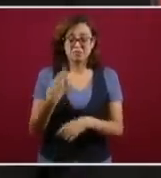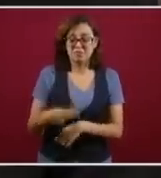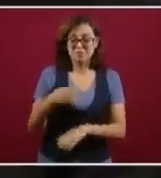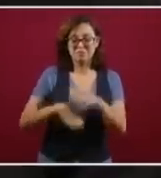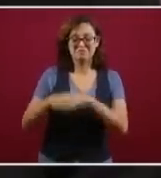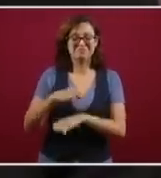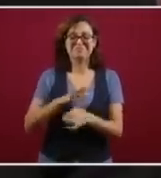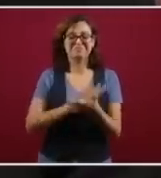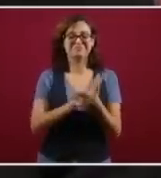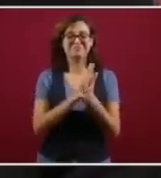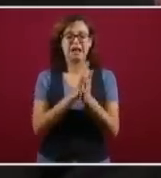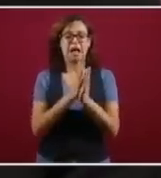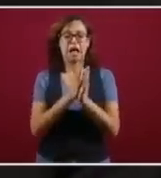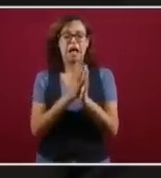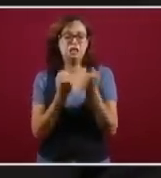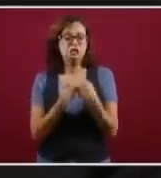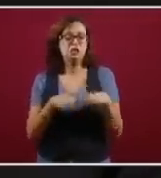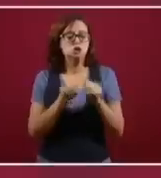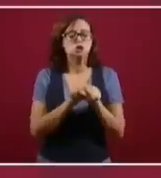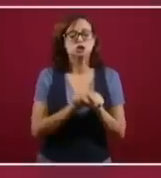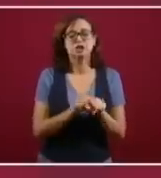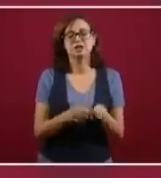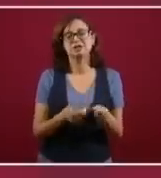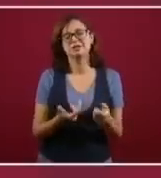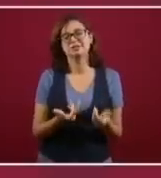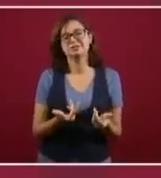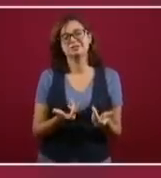Imagínense una empresa que vendía,